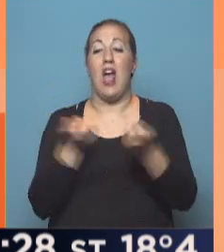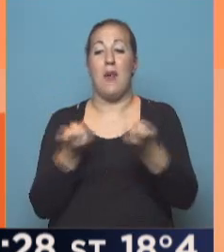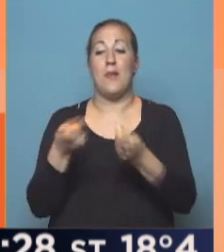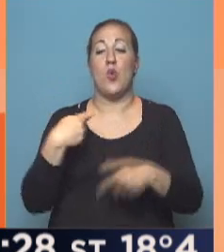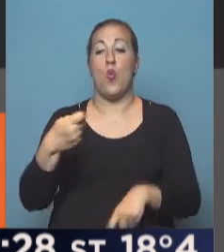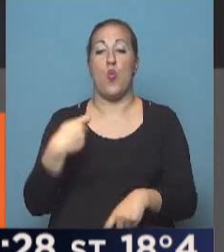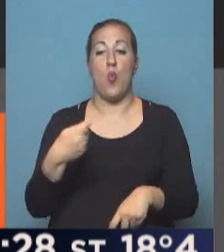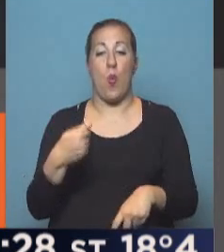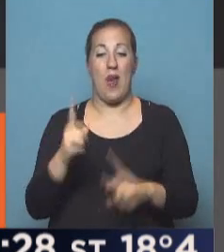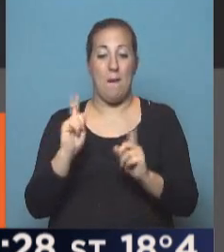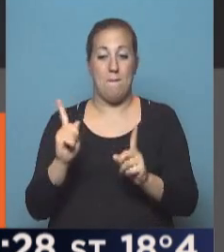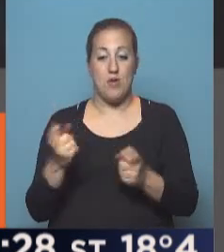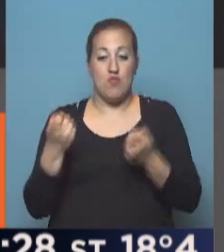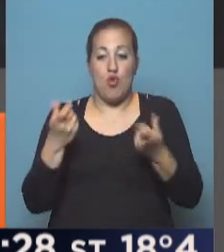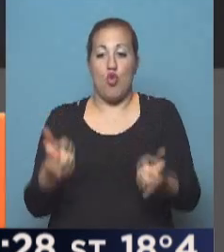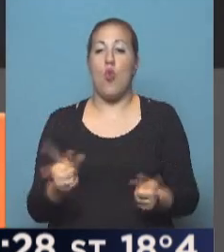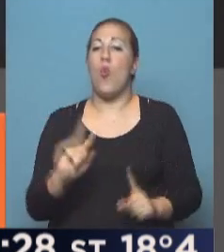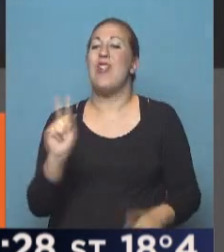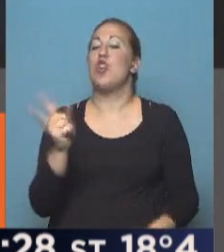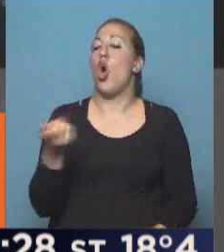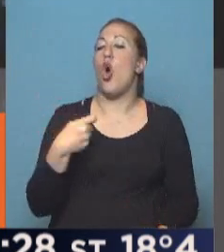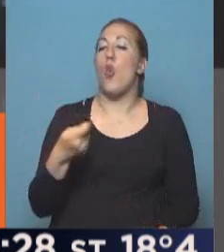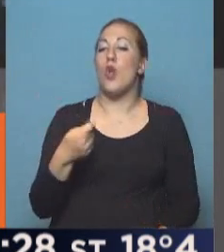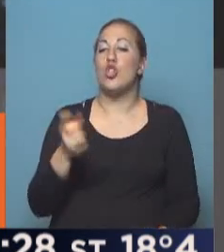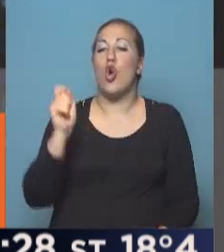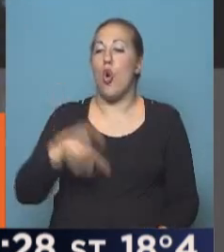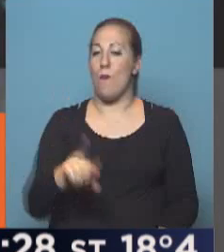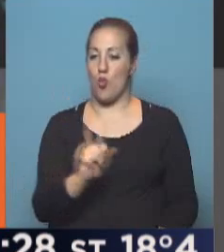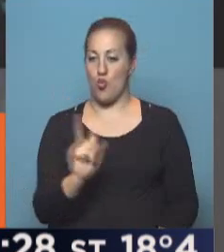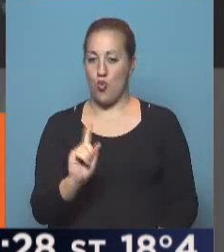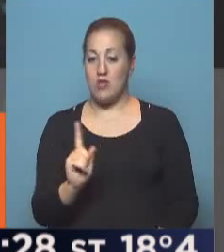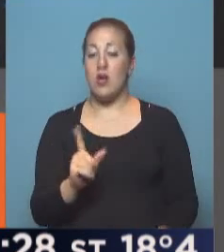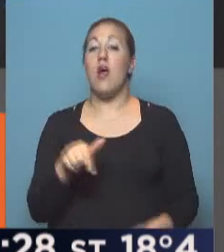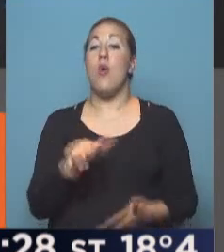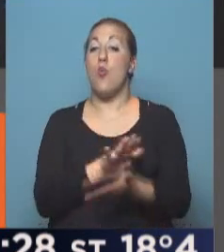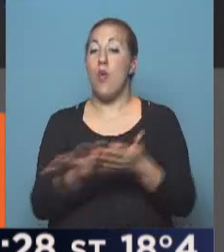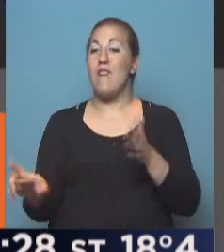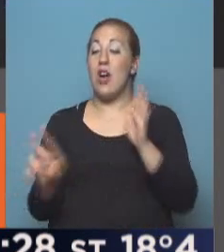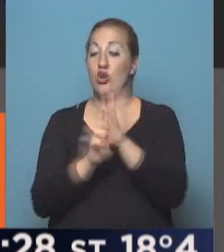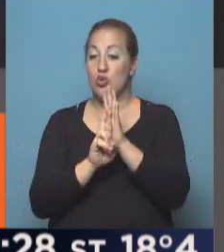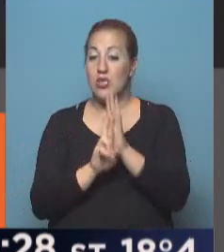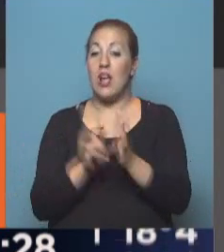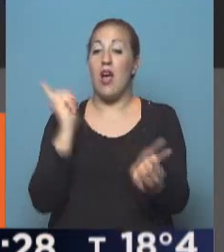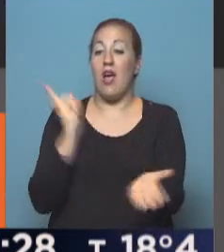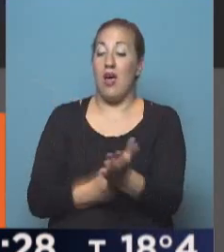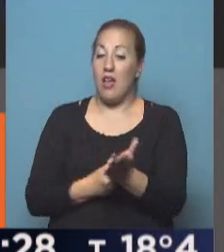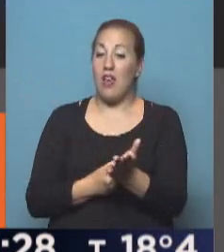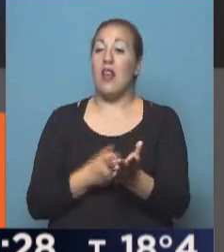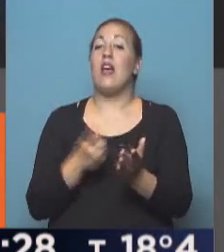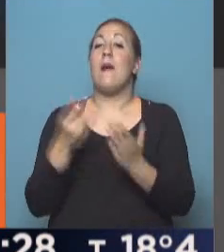jubilaciones de privilegio insisto no jubilaciones ordinarias y en virtud de la nueva resolución a dictarse por la